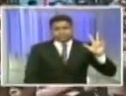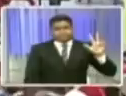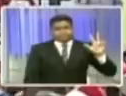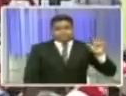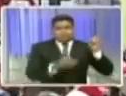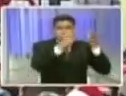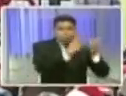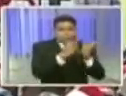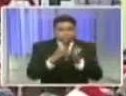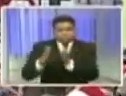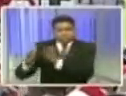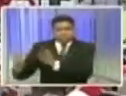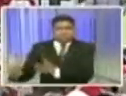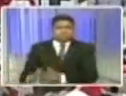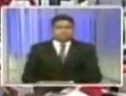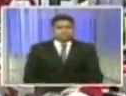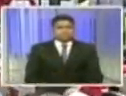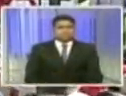Organizar